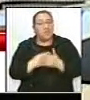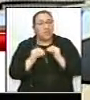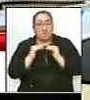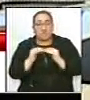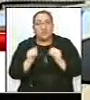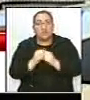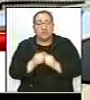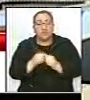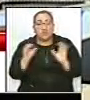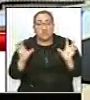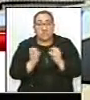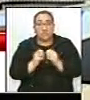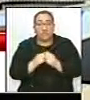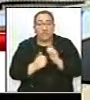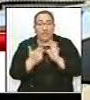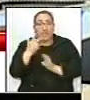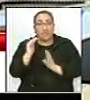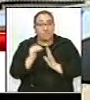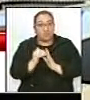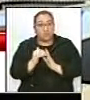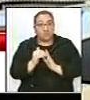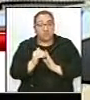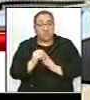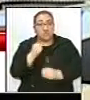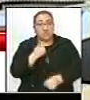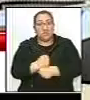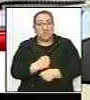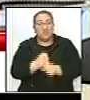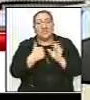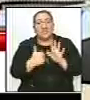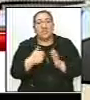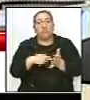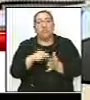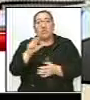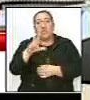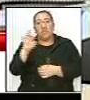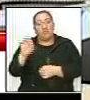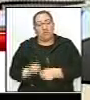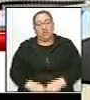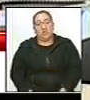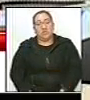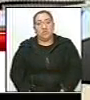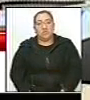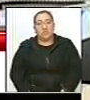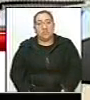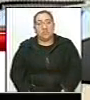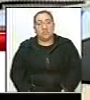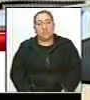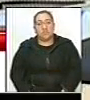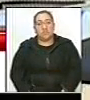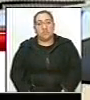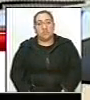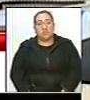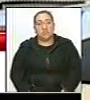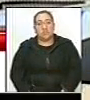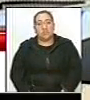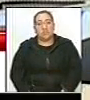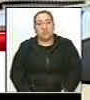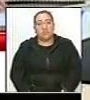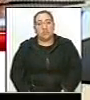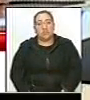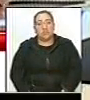con los ajustes correspondientes en 13 millones, la ejecución es el 6.3%. ¿No?